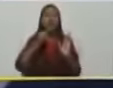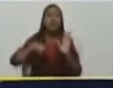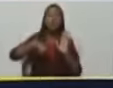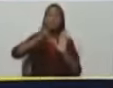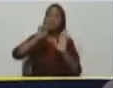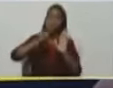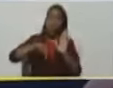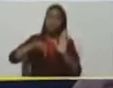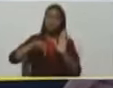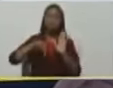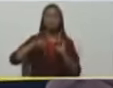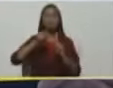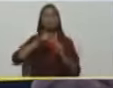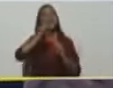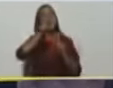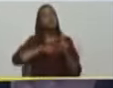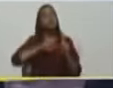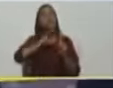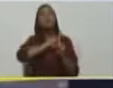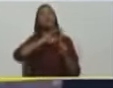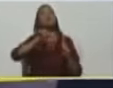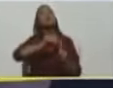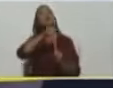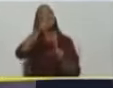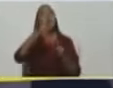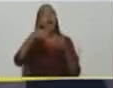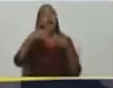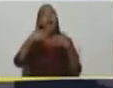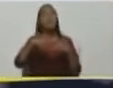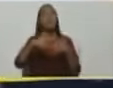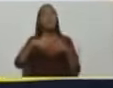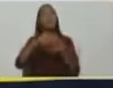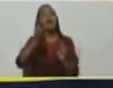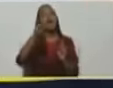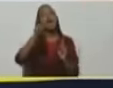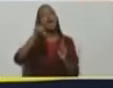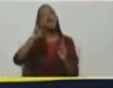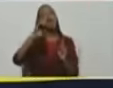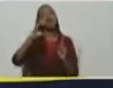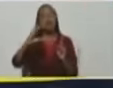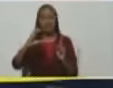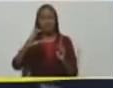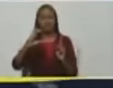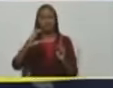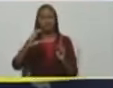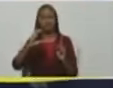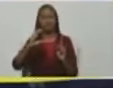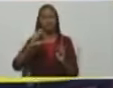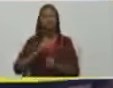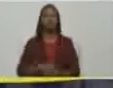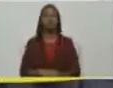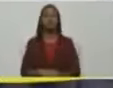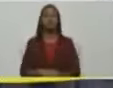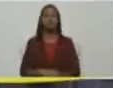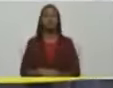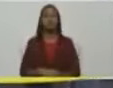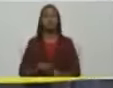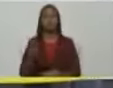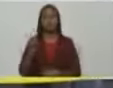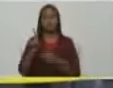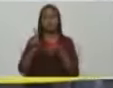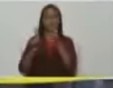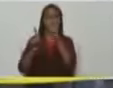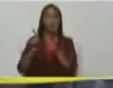Verlier Coambié, directora de la empresa NGC Exploration and Production Limited, y David